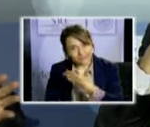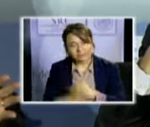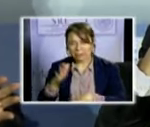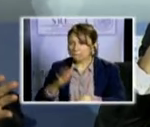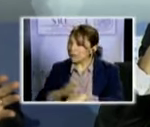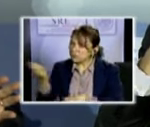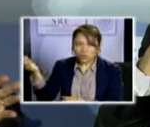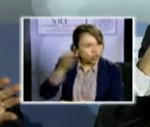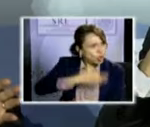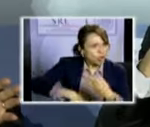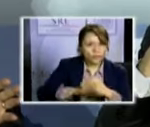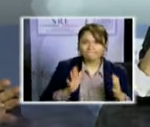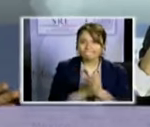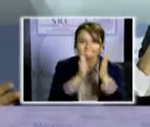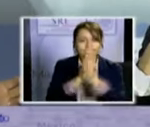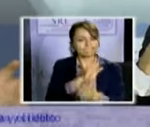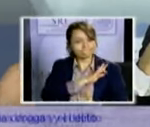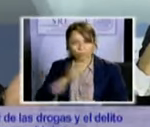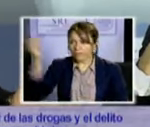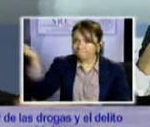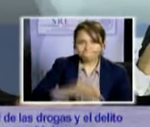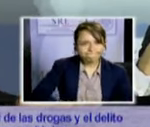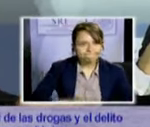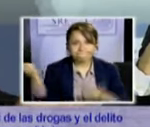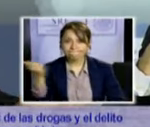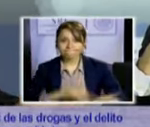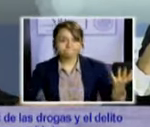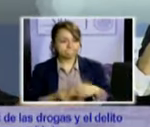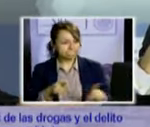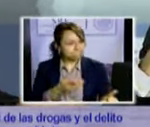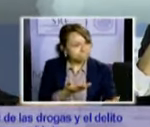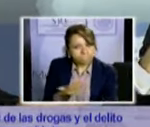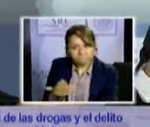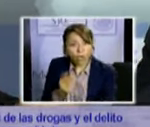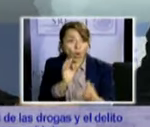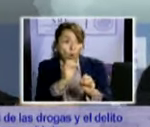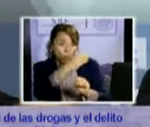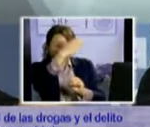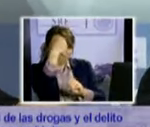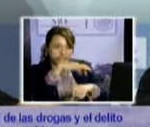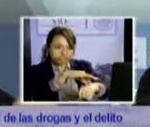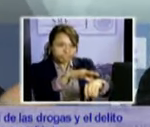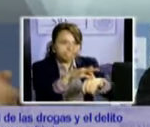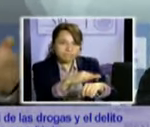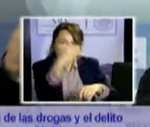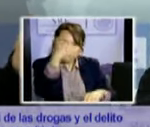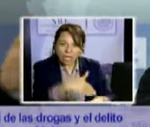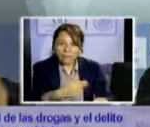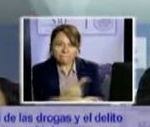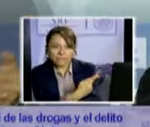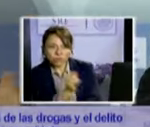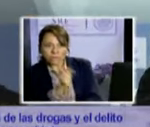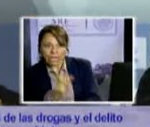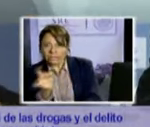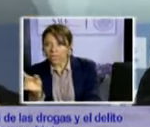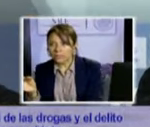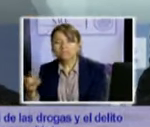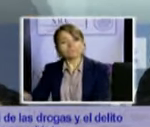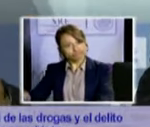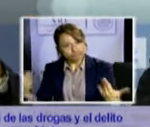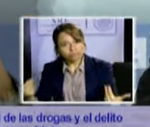no se deje ninguna posibilidad fuera, y que aprendamos de las experiencias, como señalabas, pero aprendamos sobre la base de los